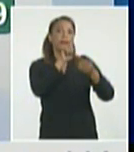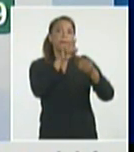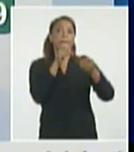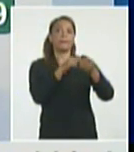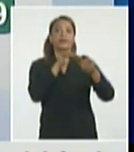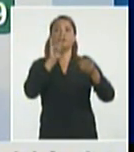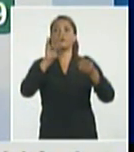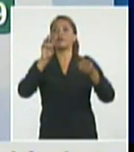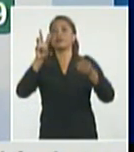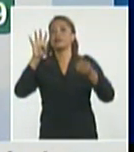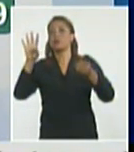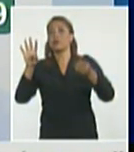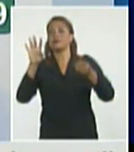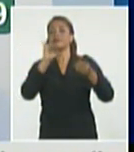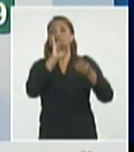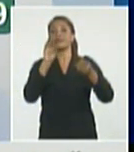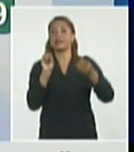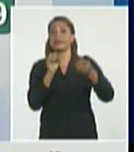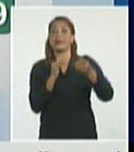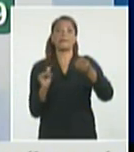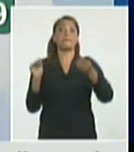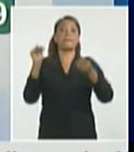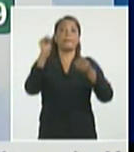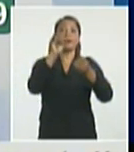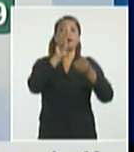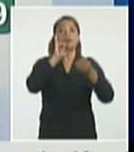1.934. Y de 60 y más,